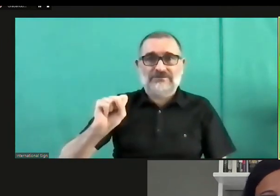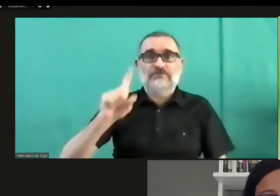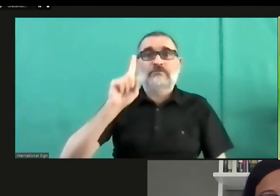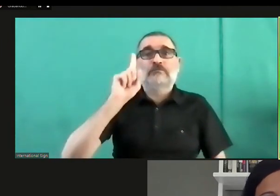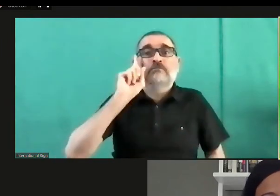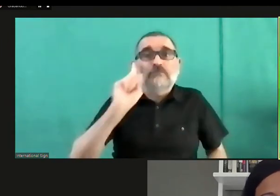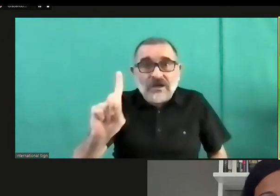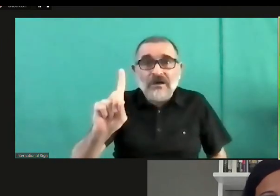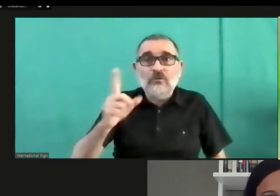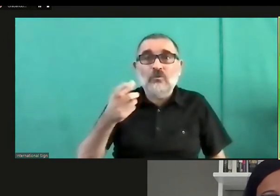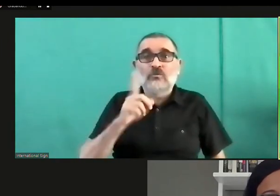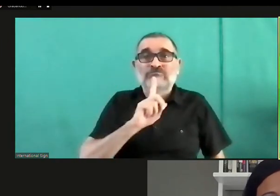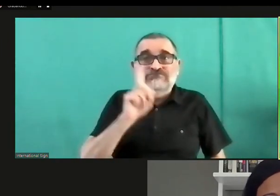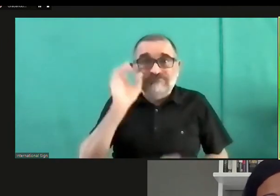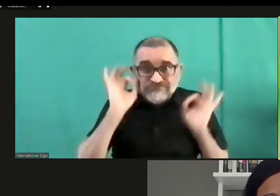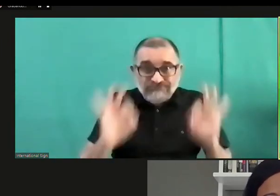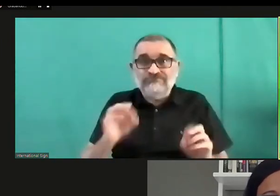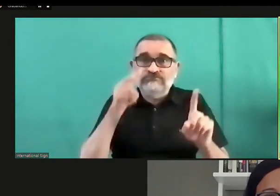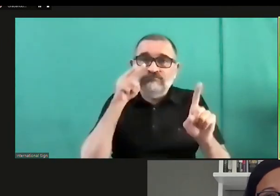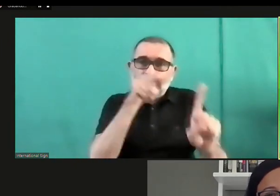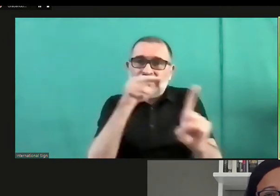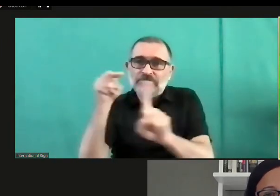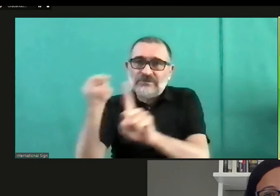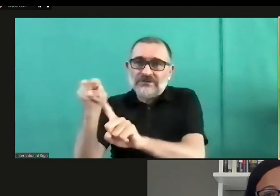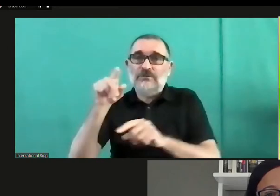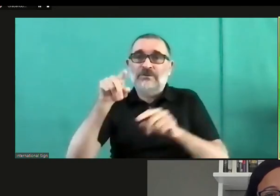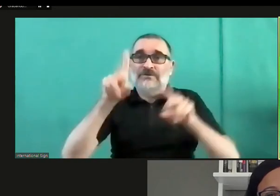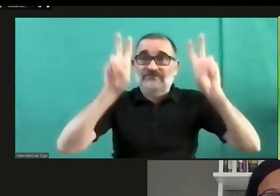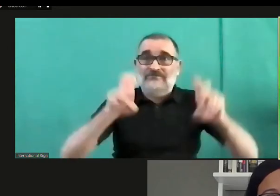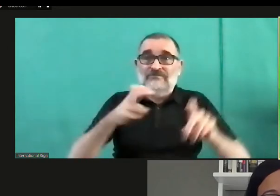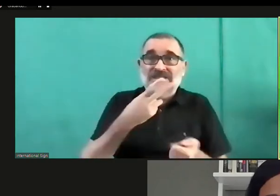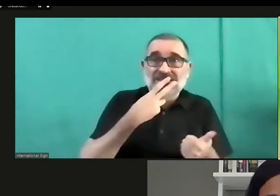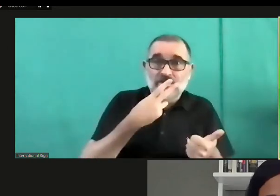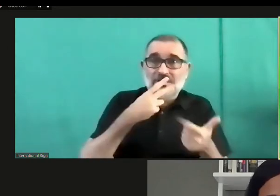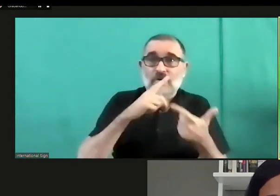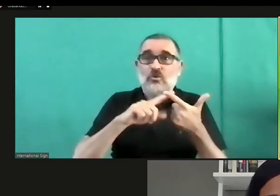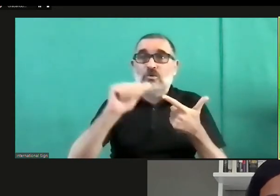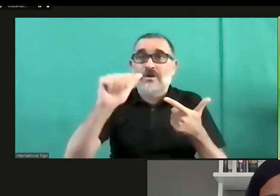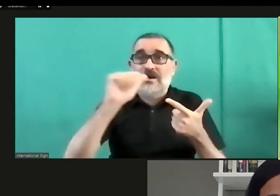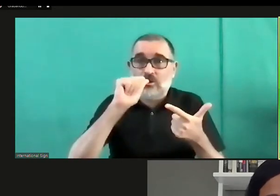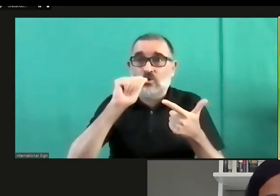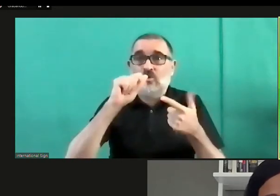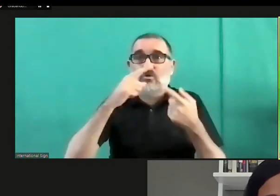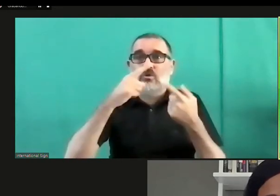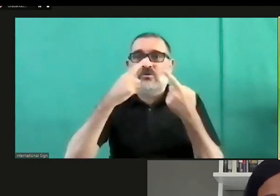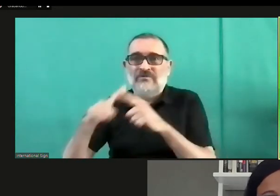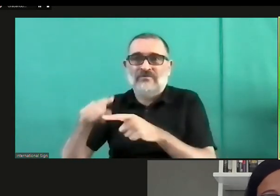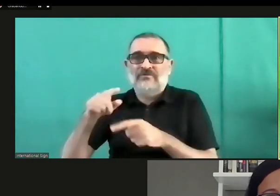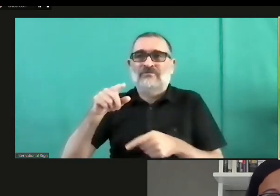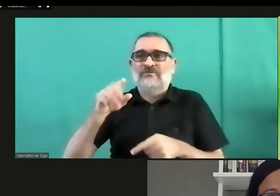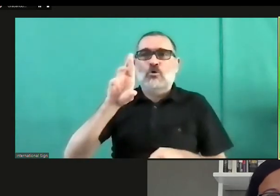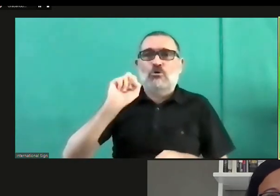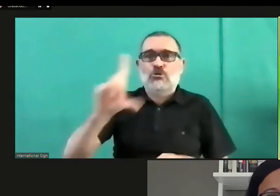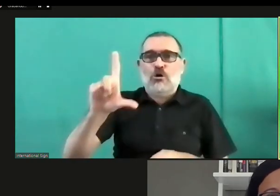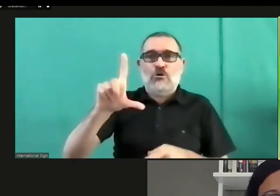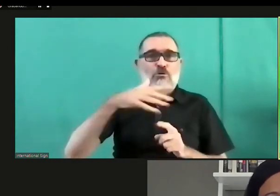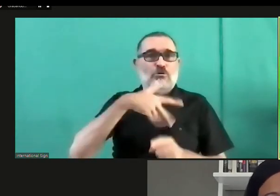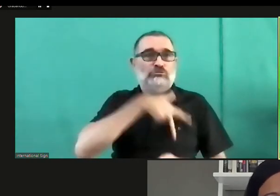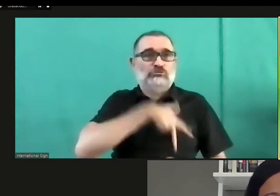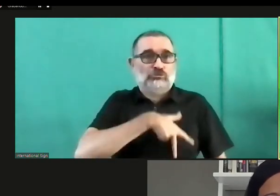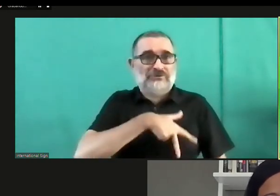importantes en este debate y la verdad es que hemos escuchado contribuciones tremenda de parte de los panelistas